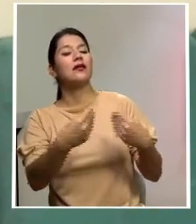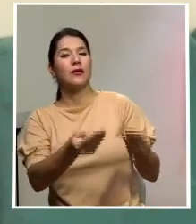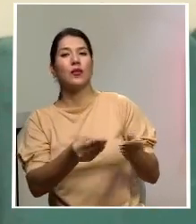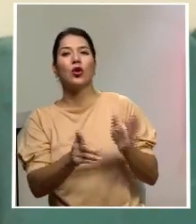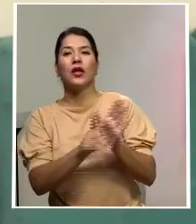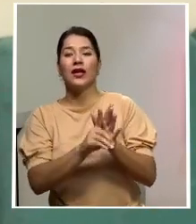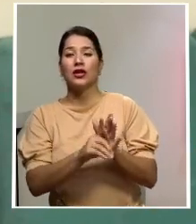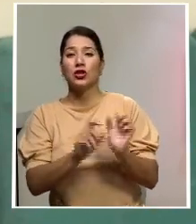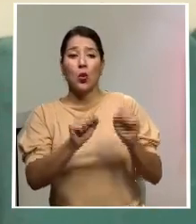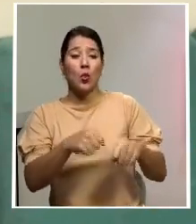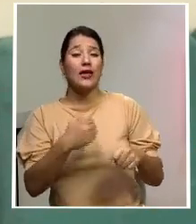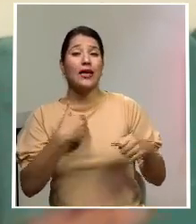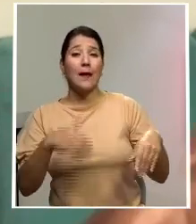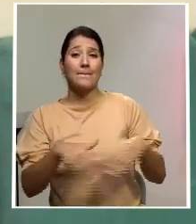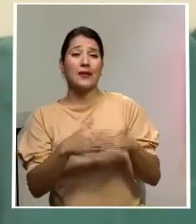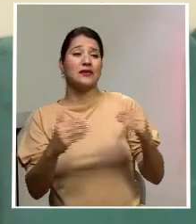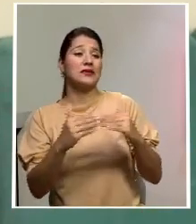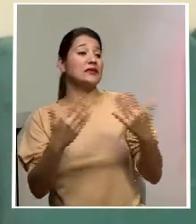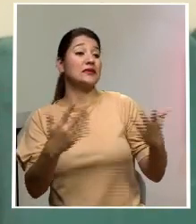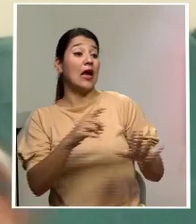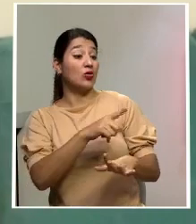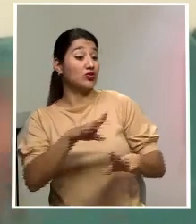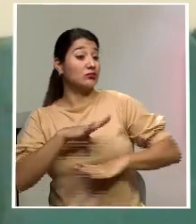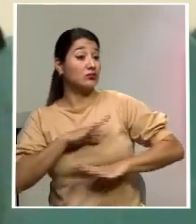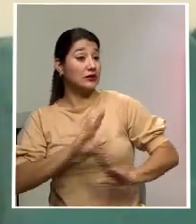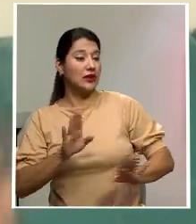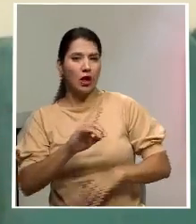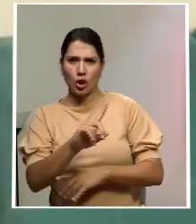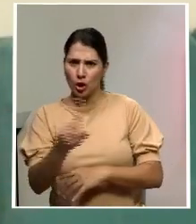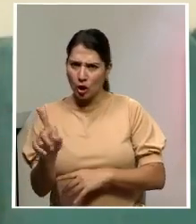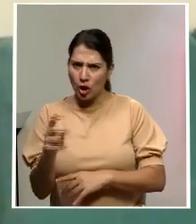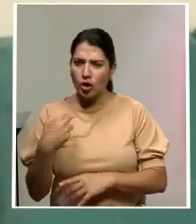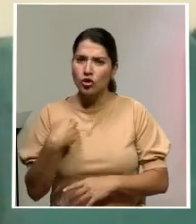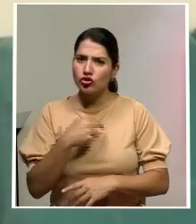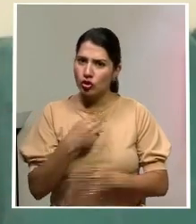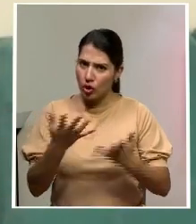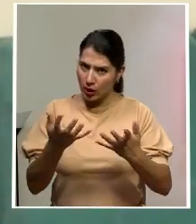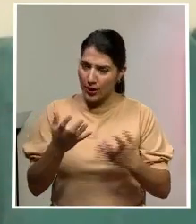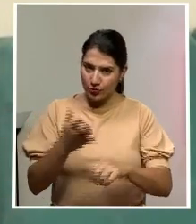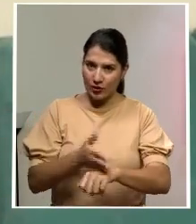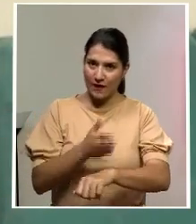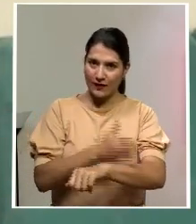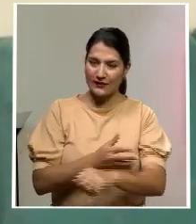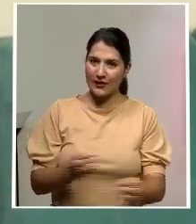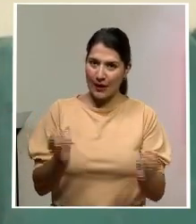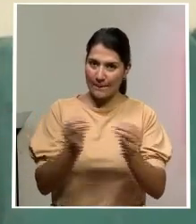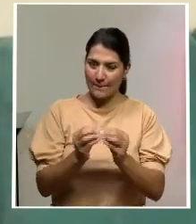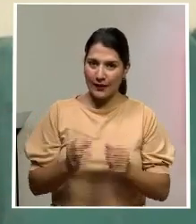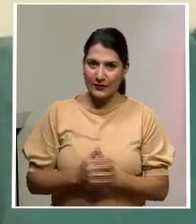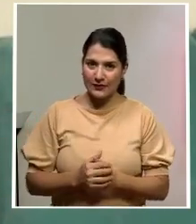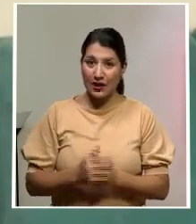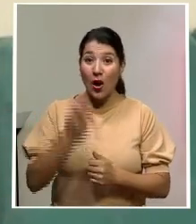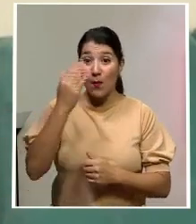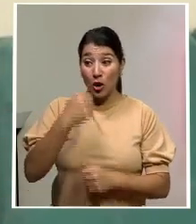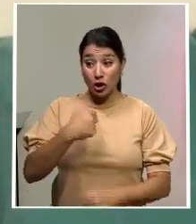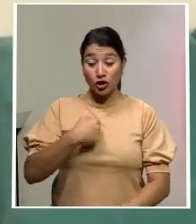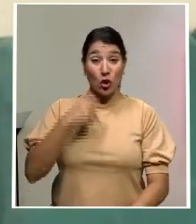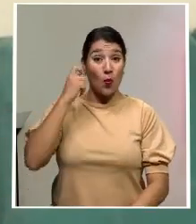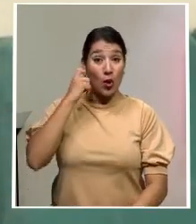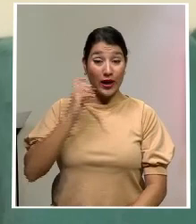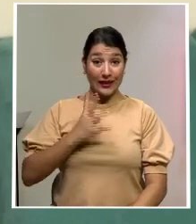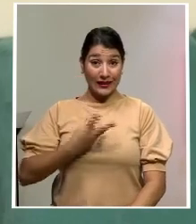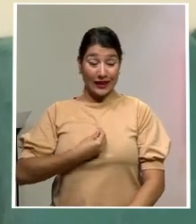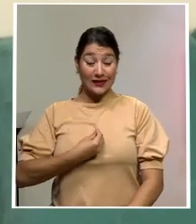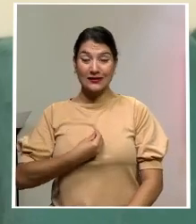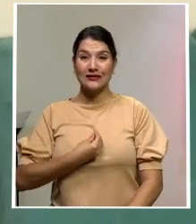tengas matrimonio igualitario, ya hasta ahí confórmate. No, nosotros también queremos seguir avanzando, porque el hecho de ser una mujer trans pues no